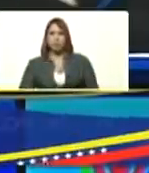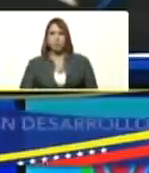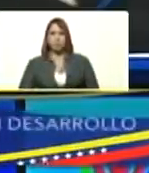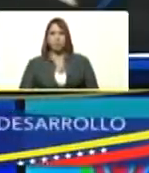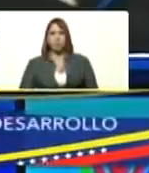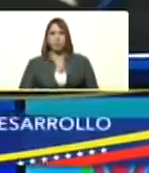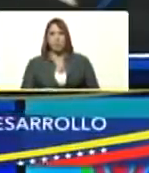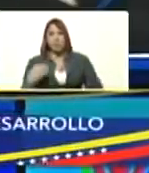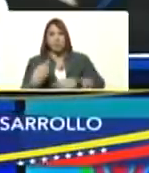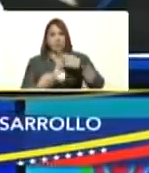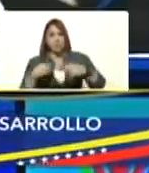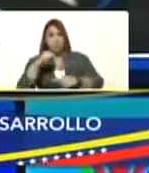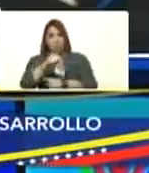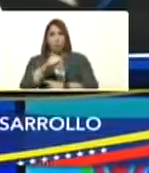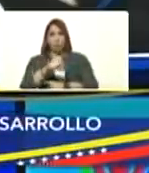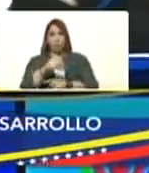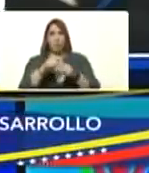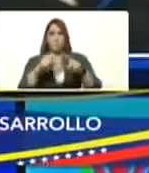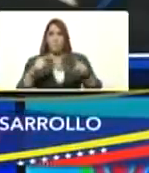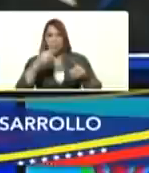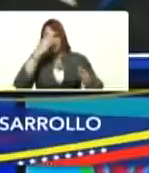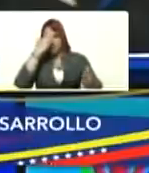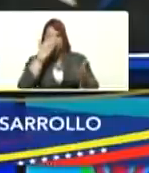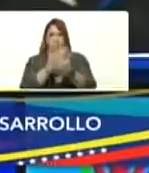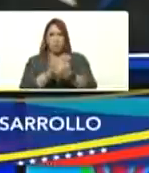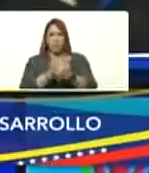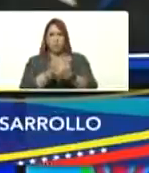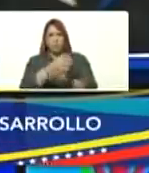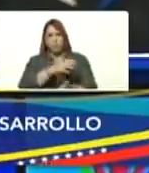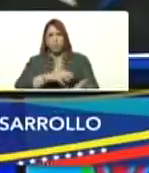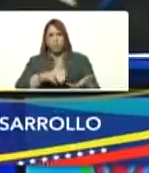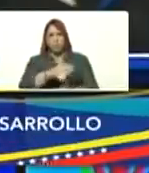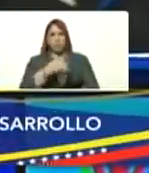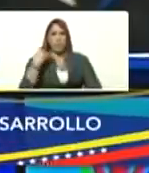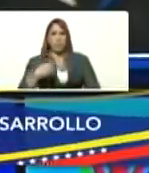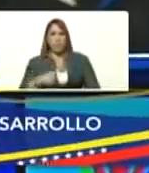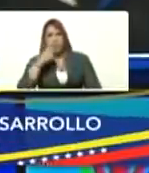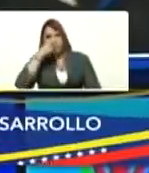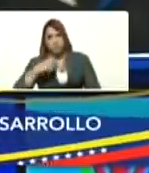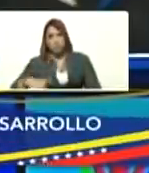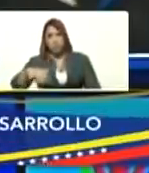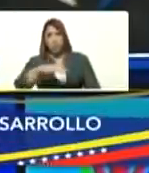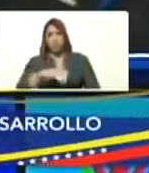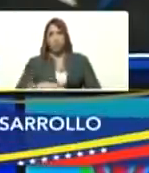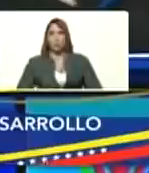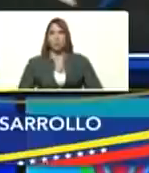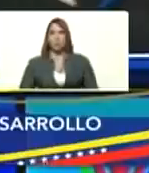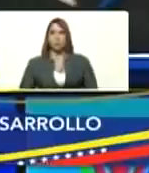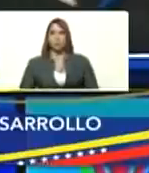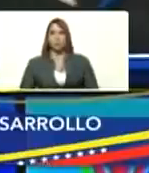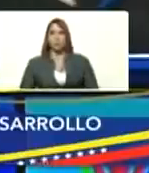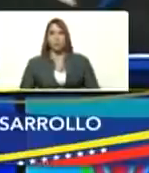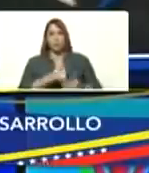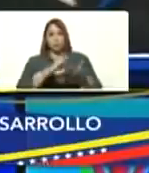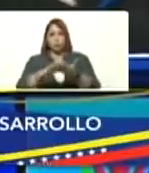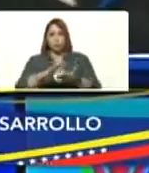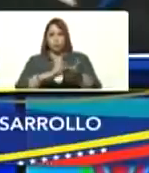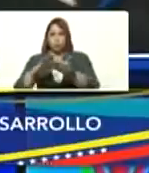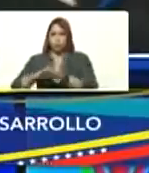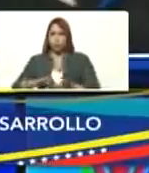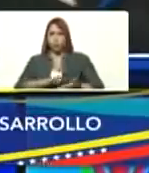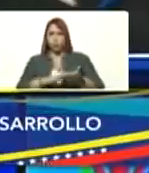de la revolución para afrontar los problemas que tiene el pueblo y resolverlos.